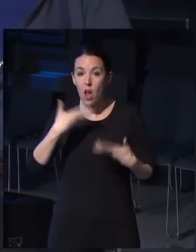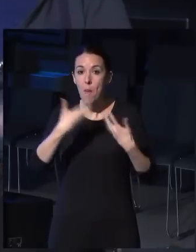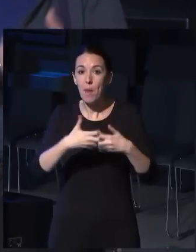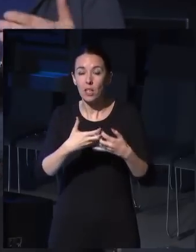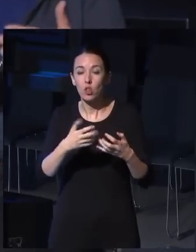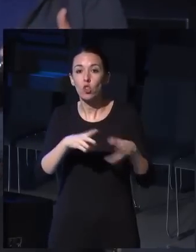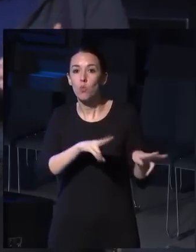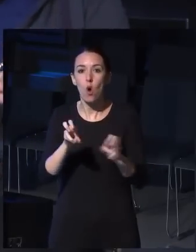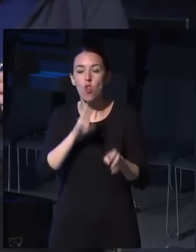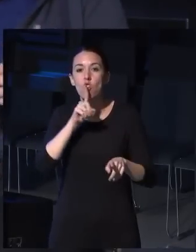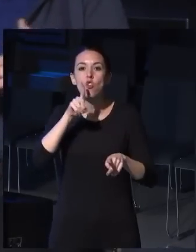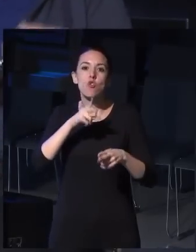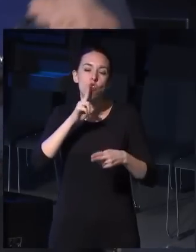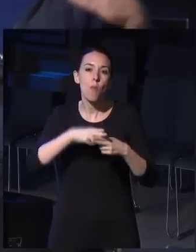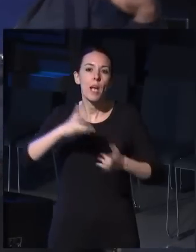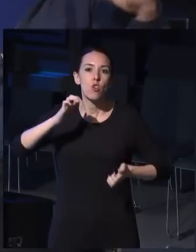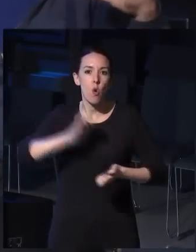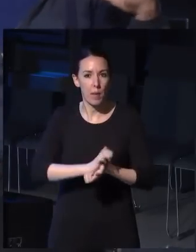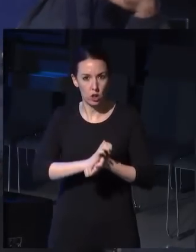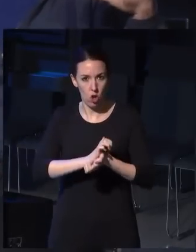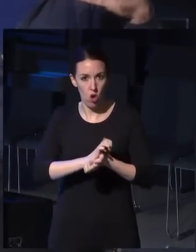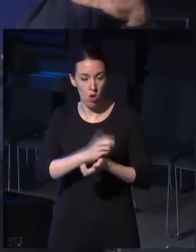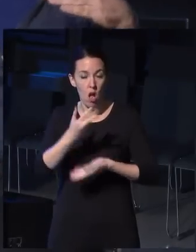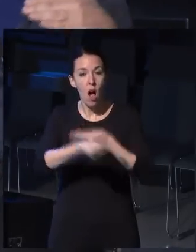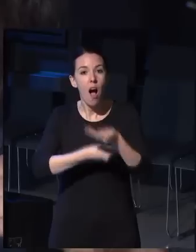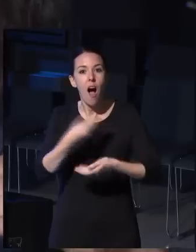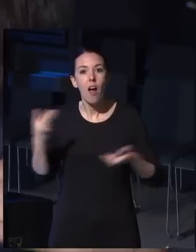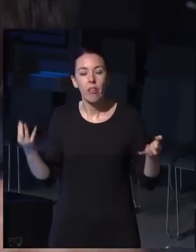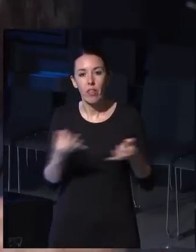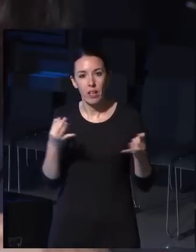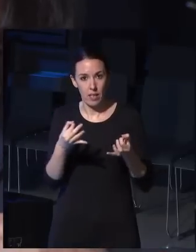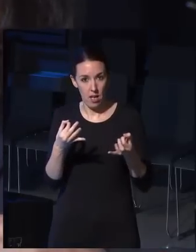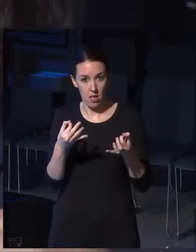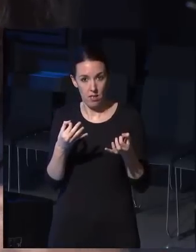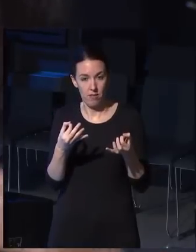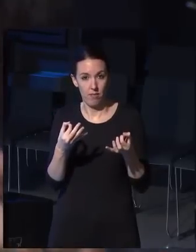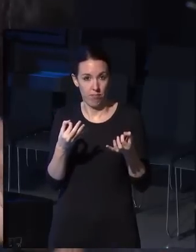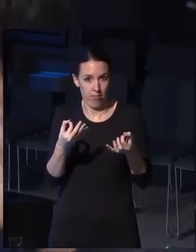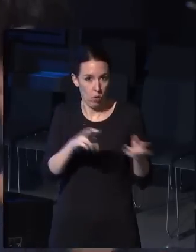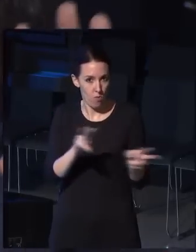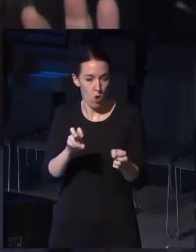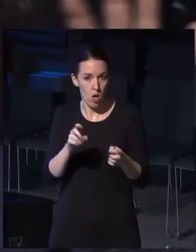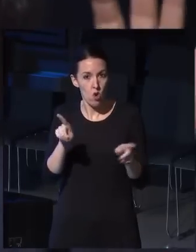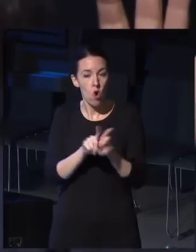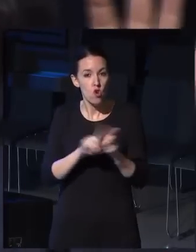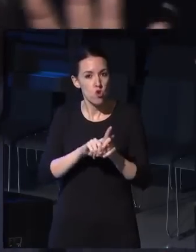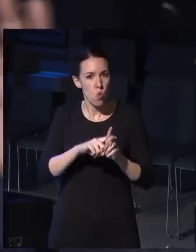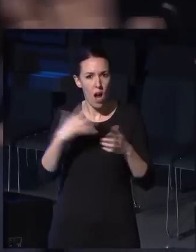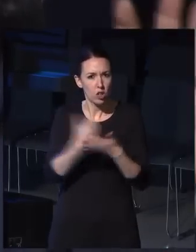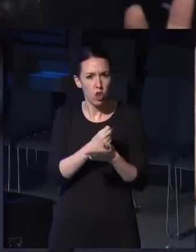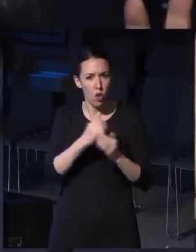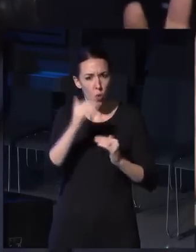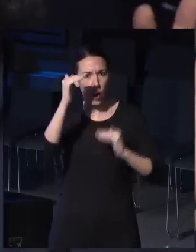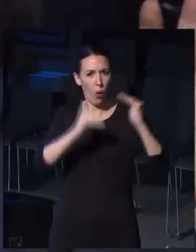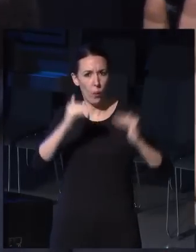modernos que se llama el compresor, que el compresor es un aparato que lo que trata es de igualar el volumen